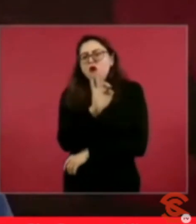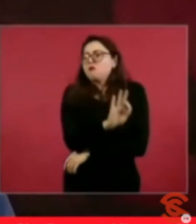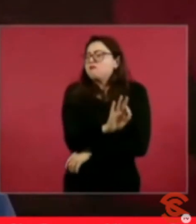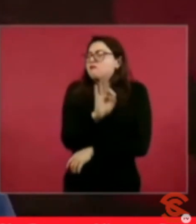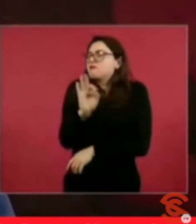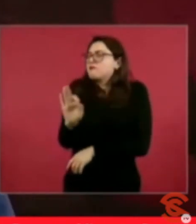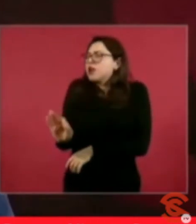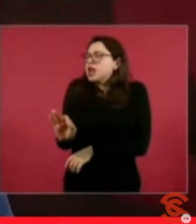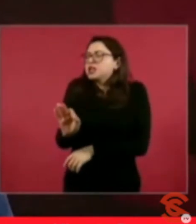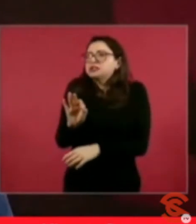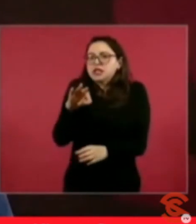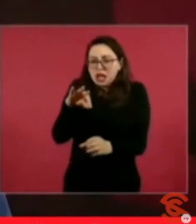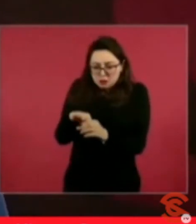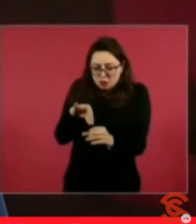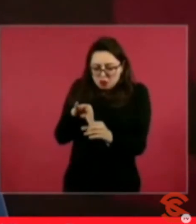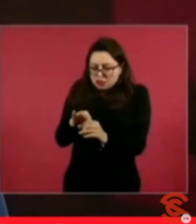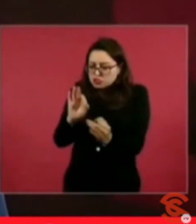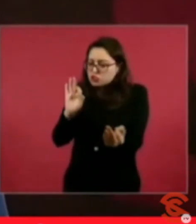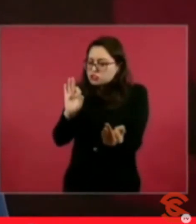casualidad.